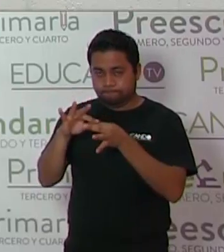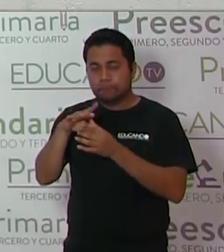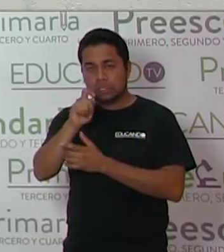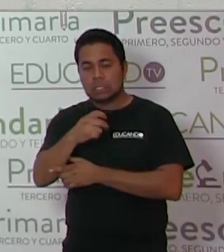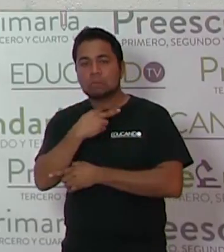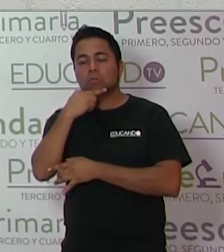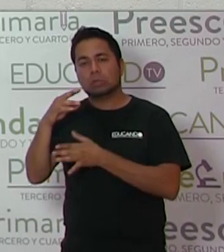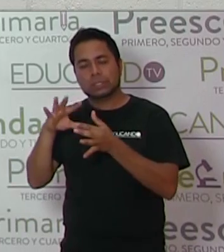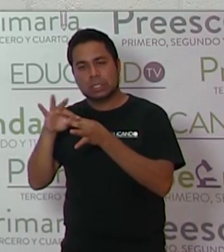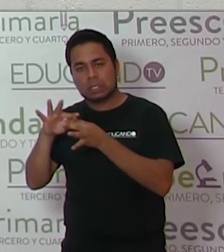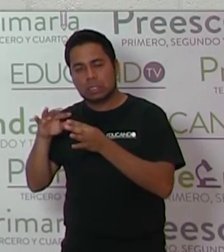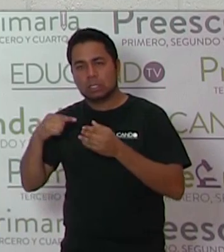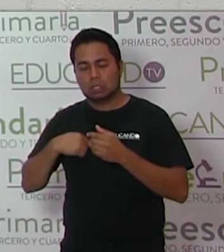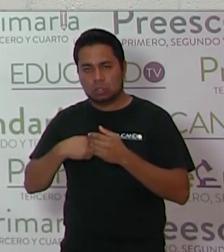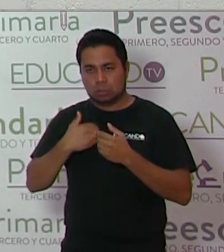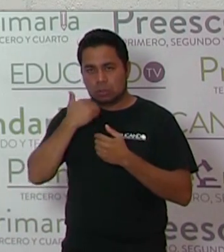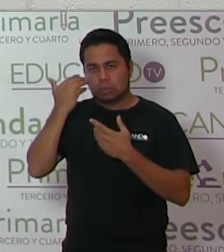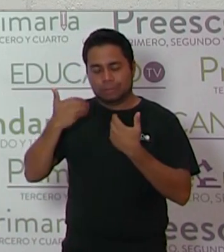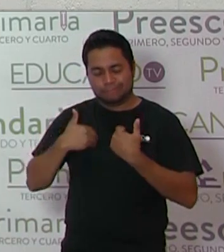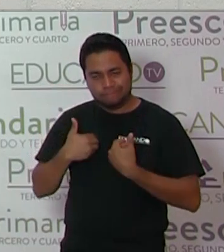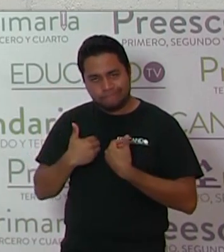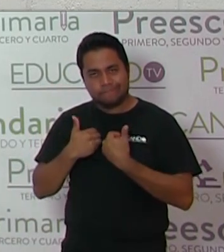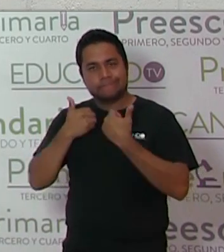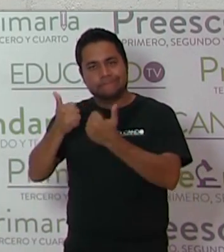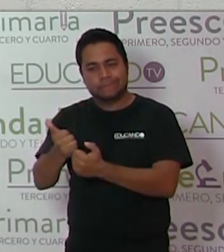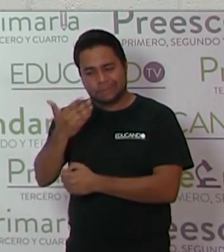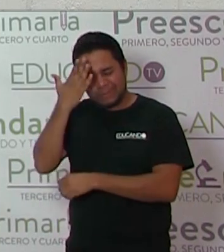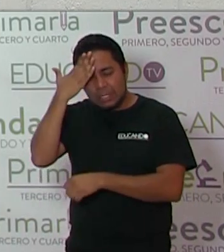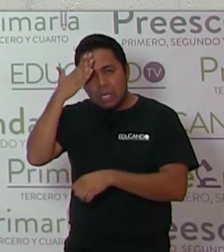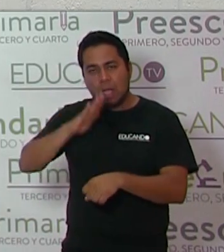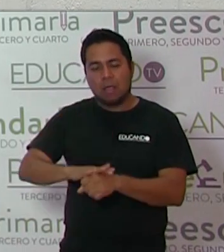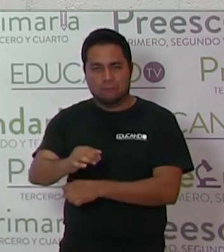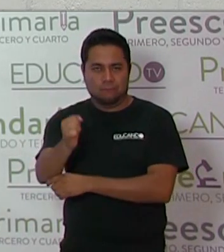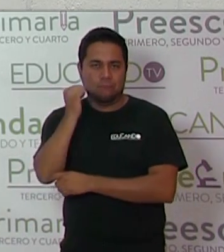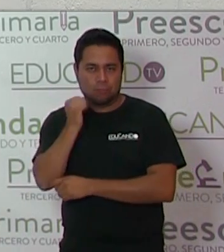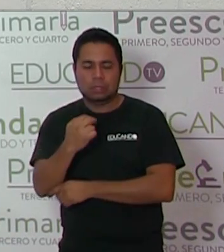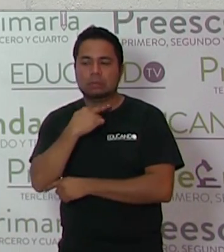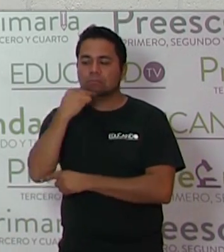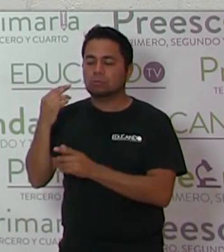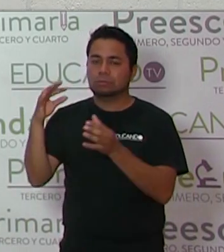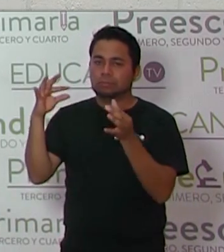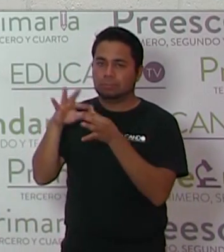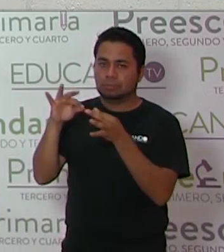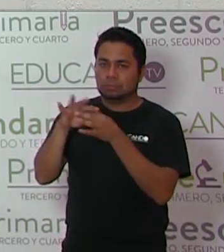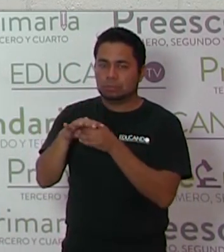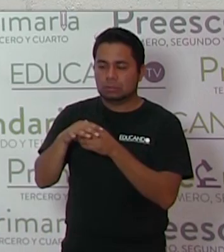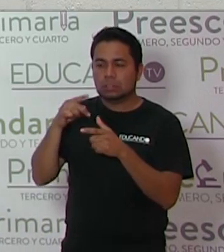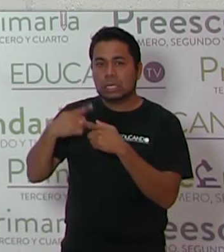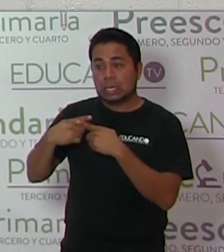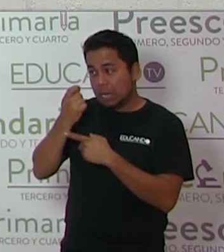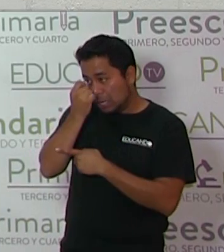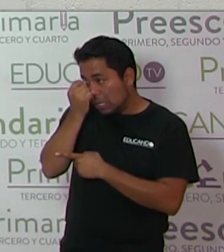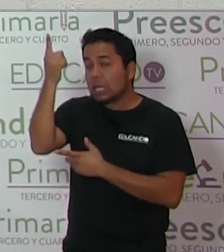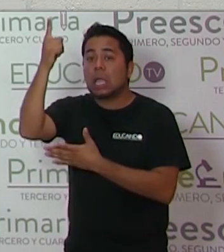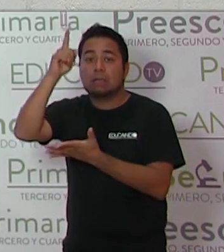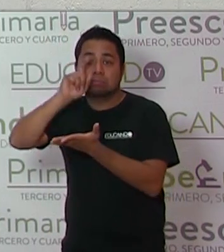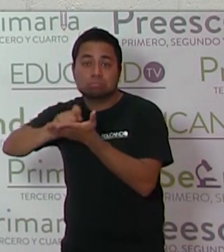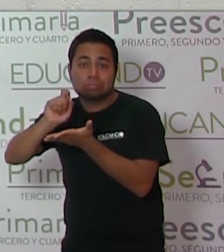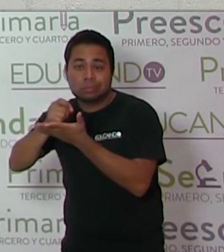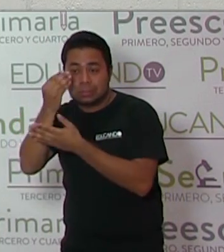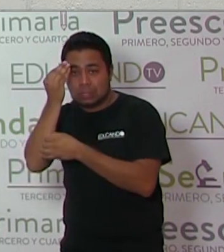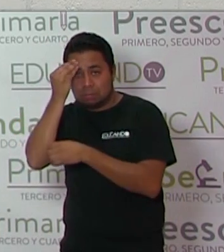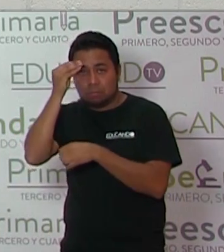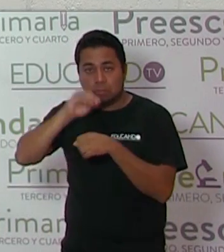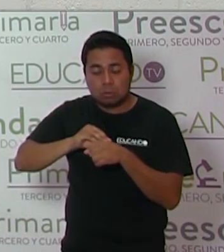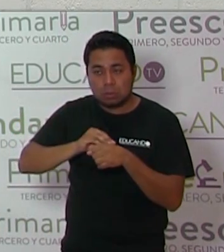voz narrativa, quiero que les quede bien aprendido, que la voz narrativa la inventa el autor.